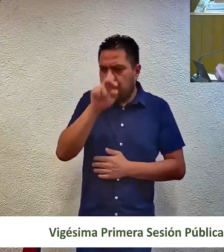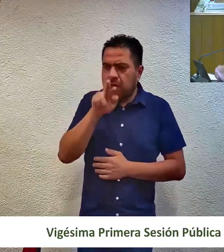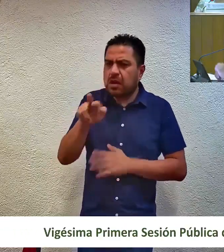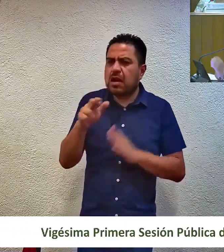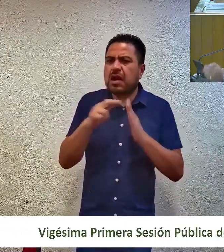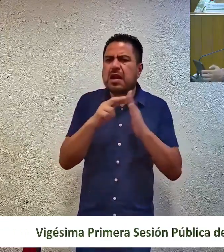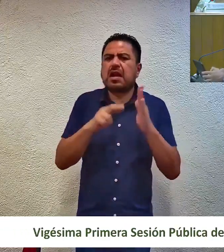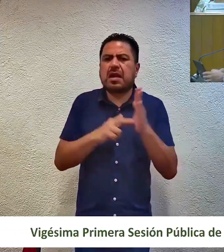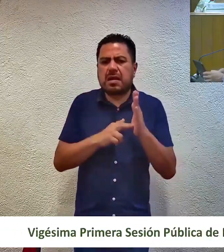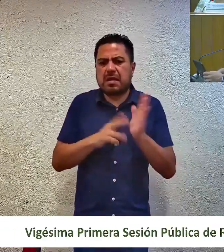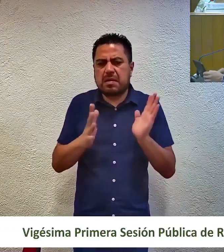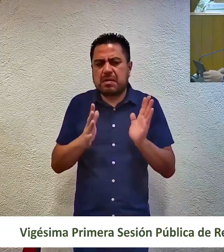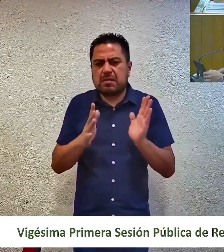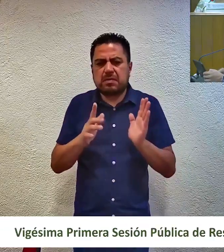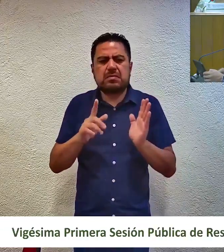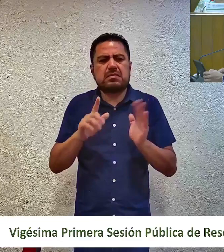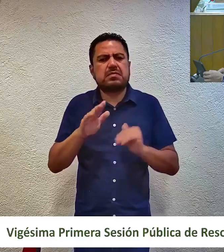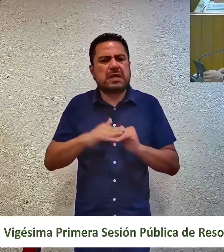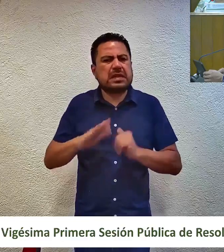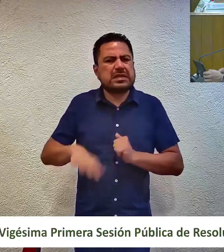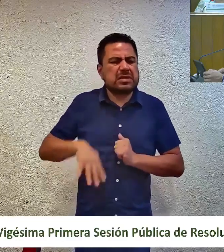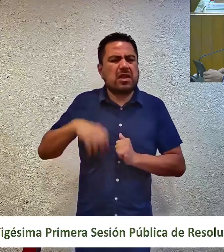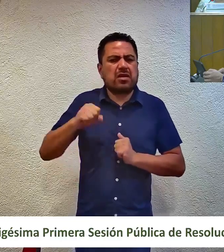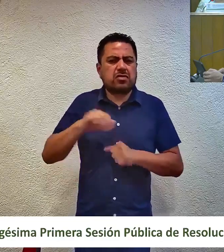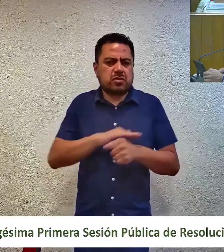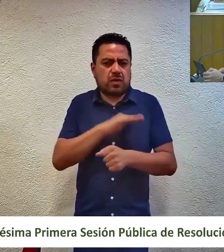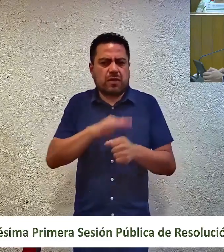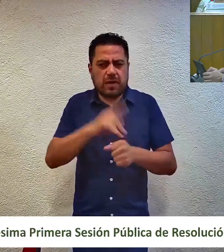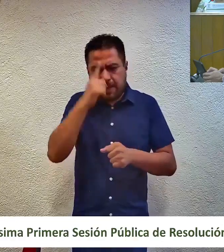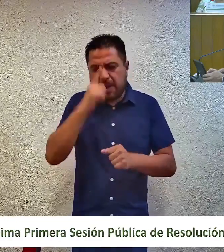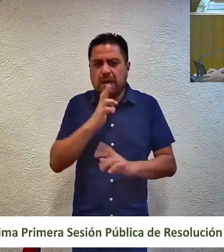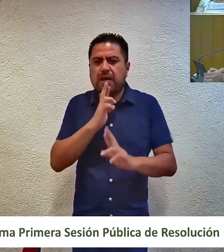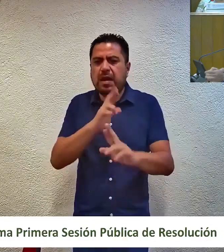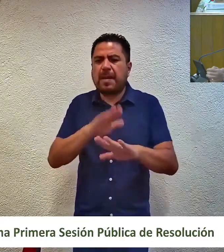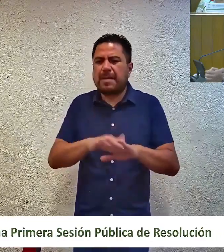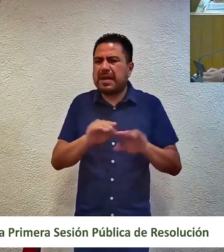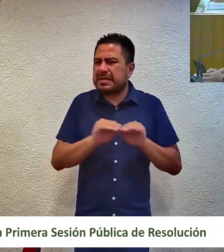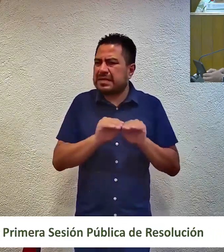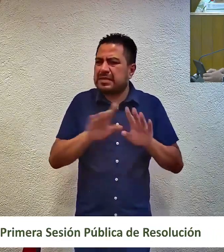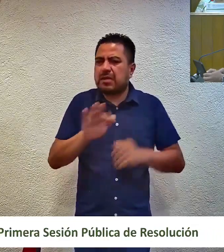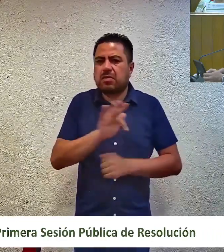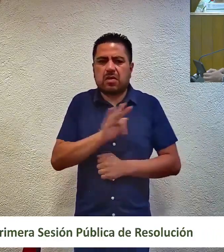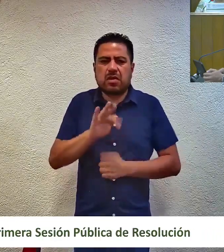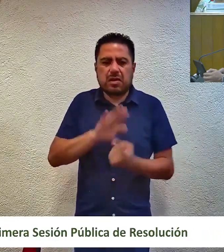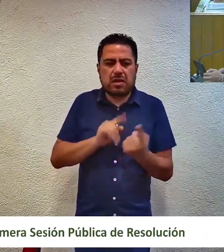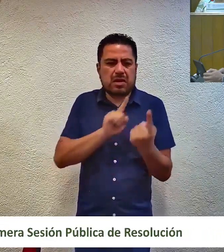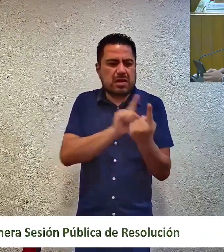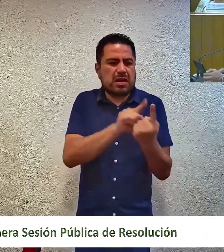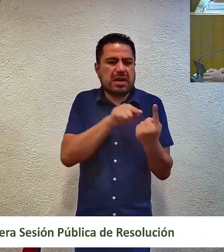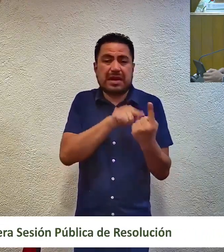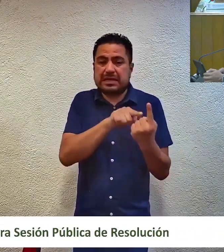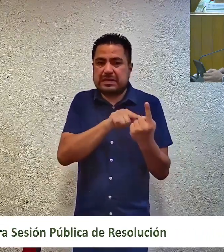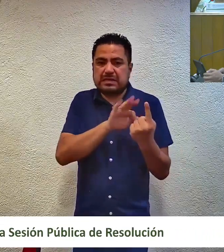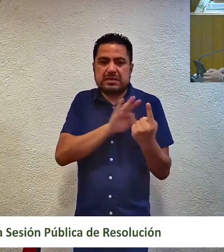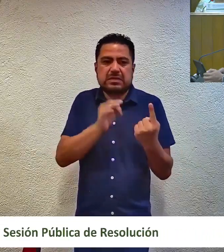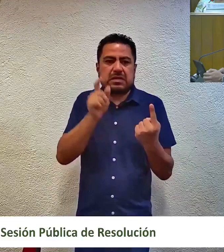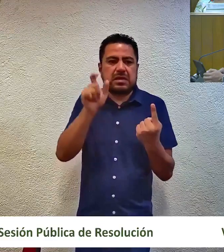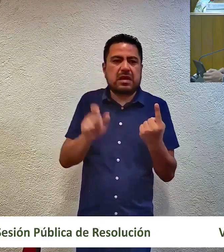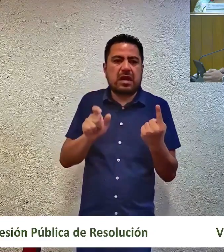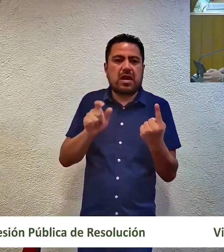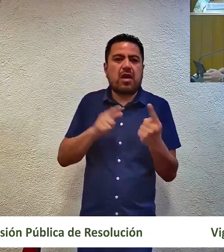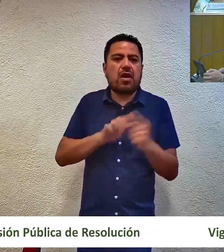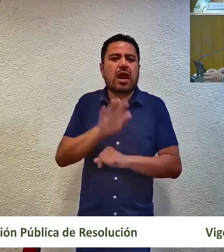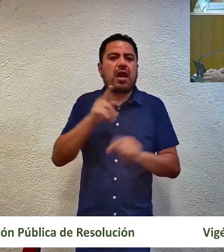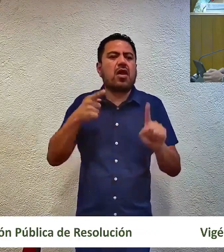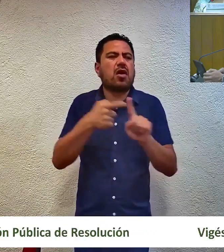alternancia, se esforzó suficientemente para emitir una respuesta lo más clara posible y cercana al planteamiento hipotético, con el objeto de